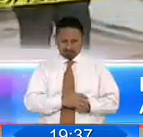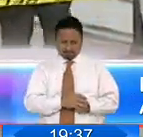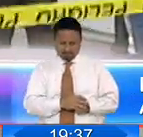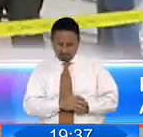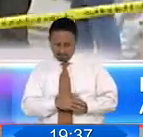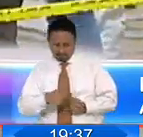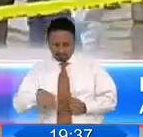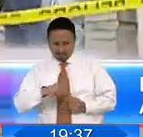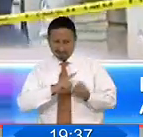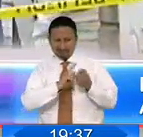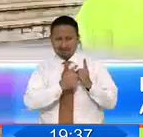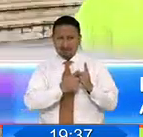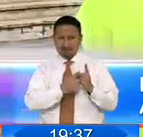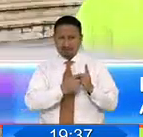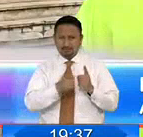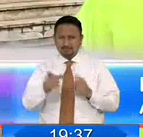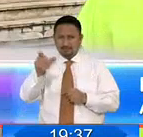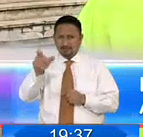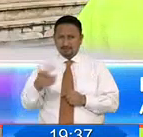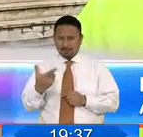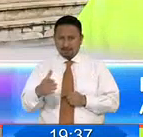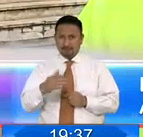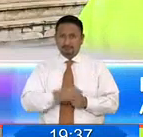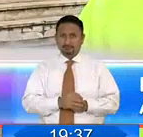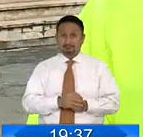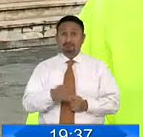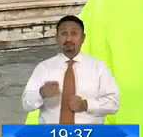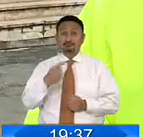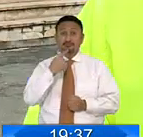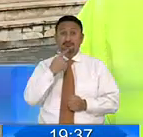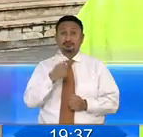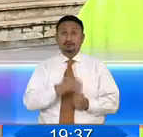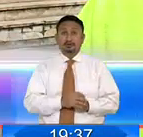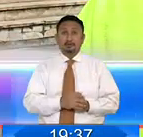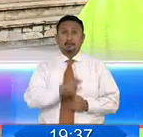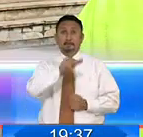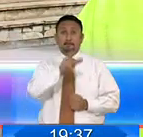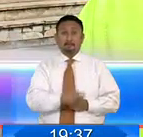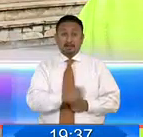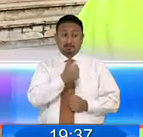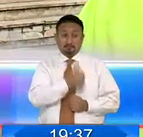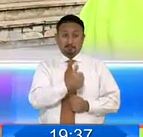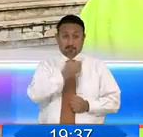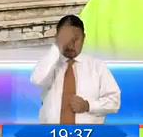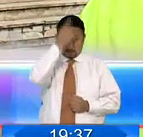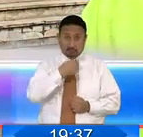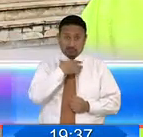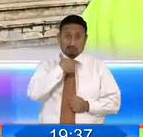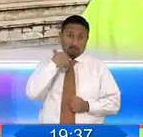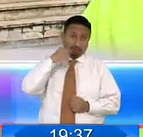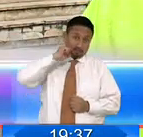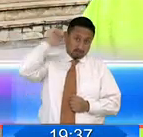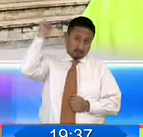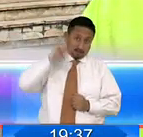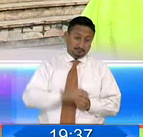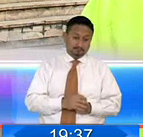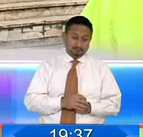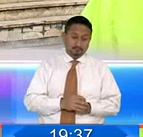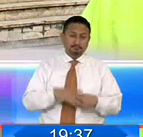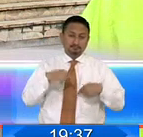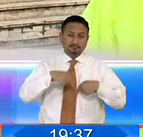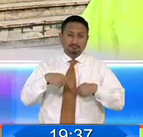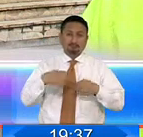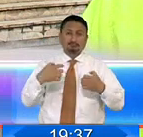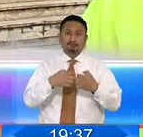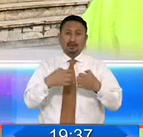y se le cayó el guión tratando de simular una escena de un presunto suicidio lo cual fue descartado de inmediato